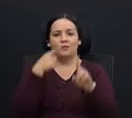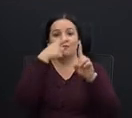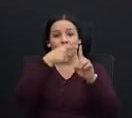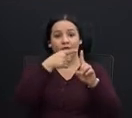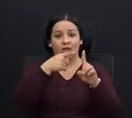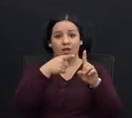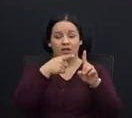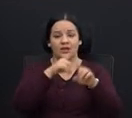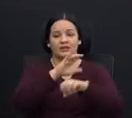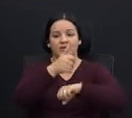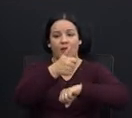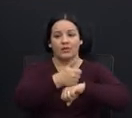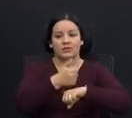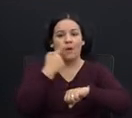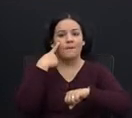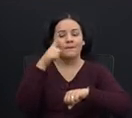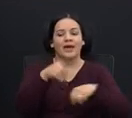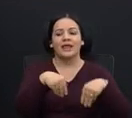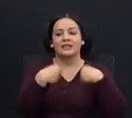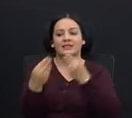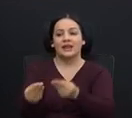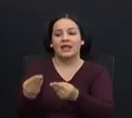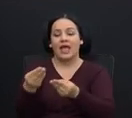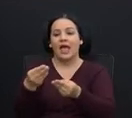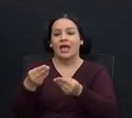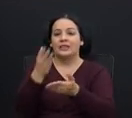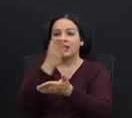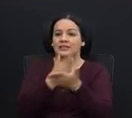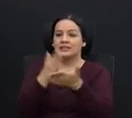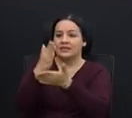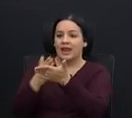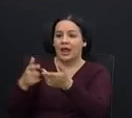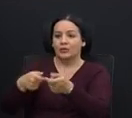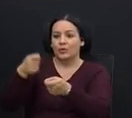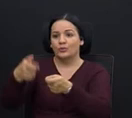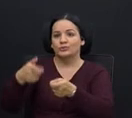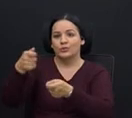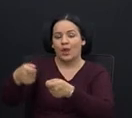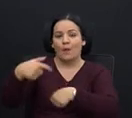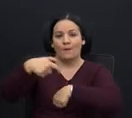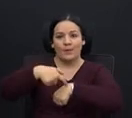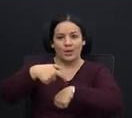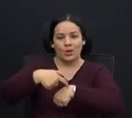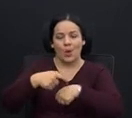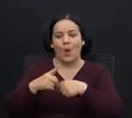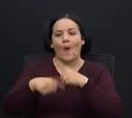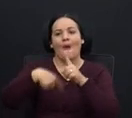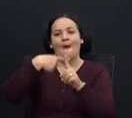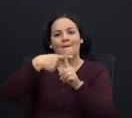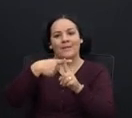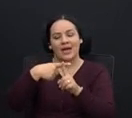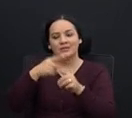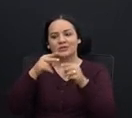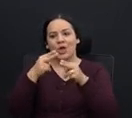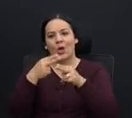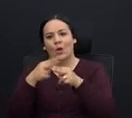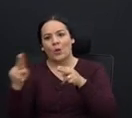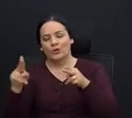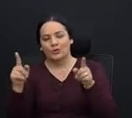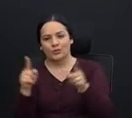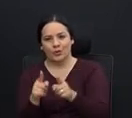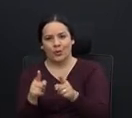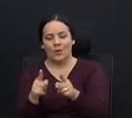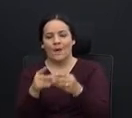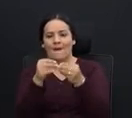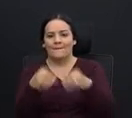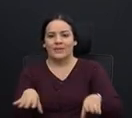establecido para la entrega de tractos del monto en cuestión, incluso dentro de un periodo más corto, pierde sin duda todo sentido en